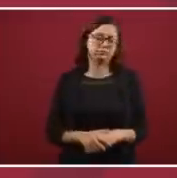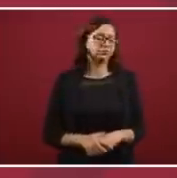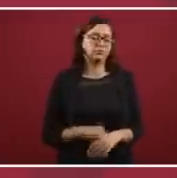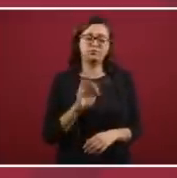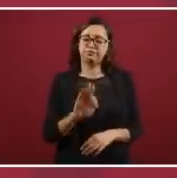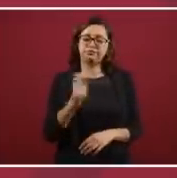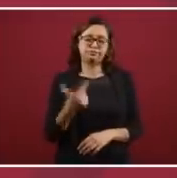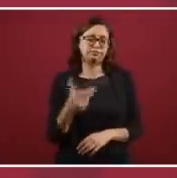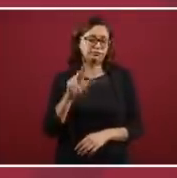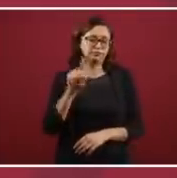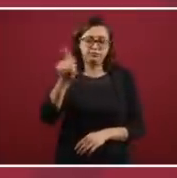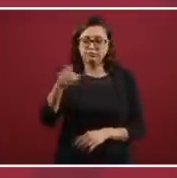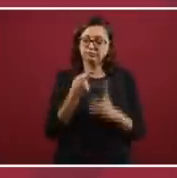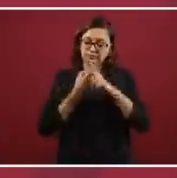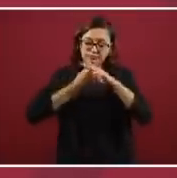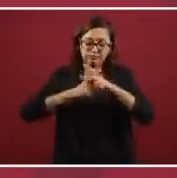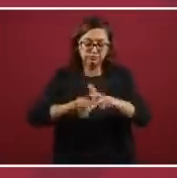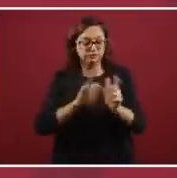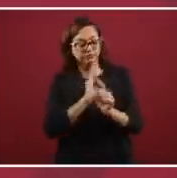General.